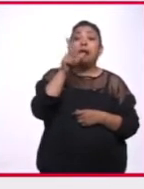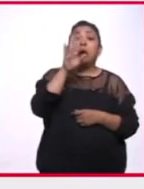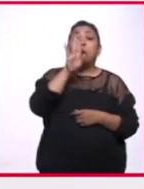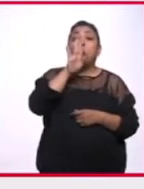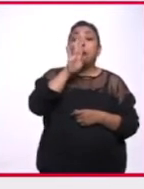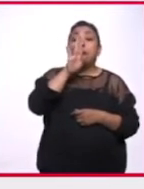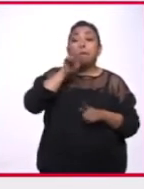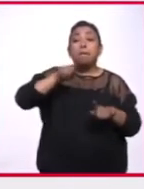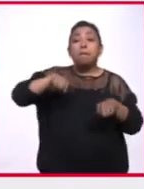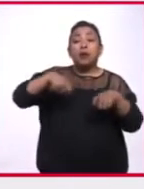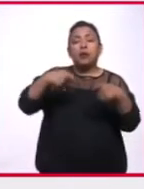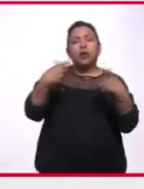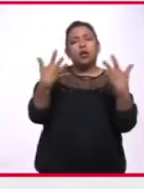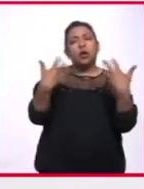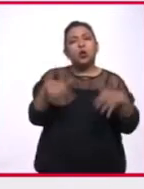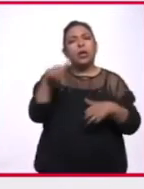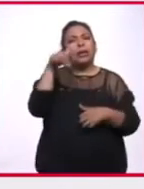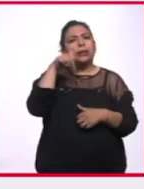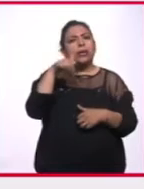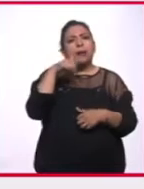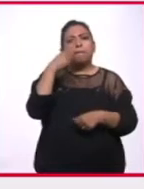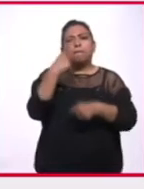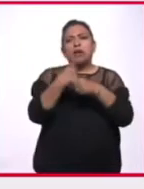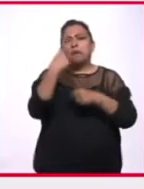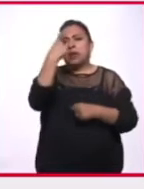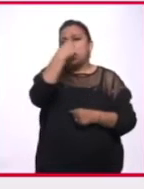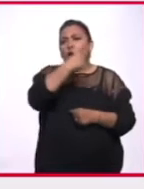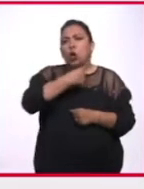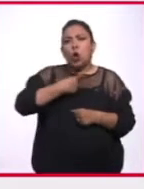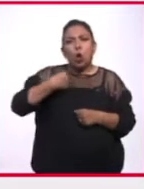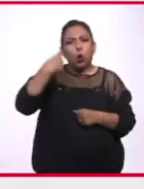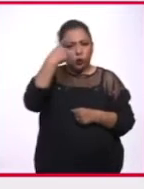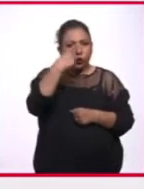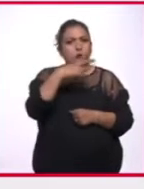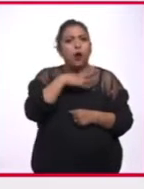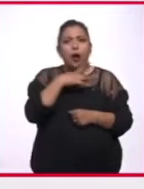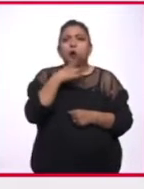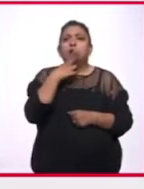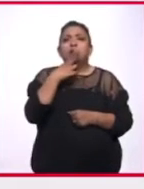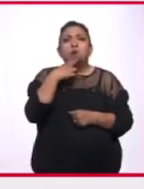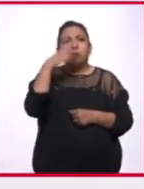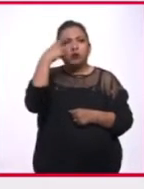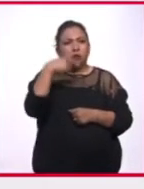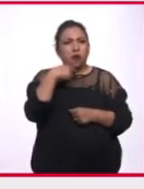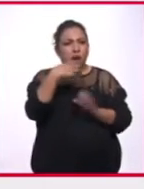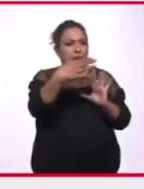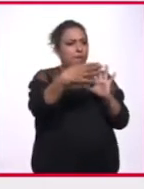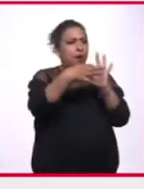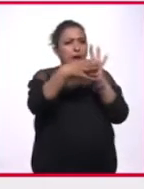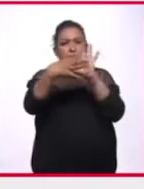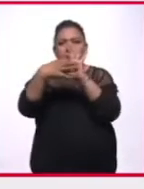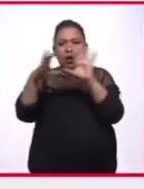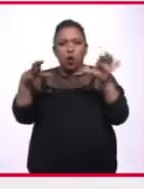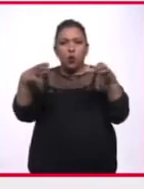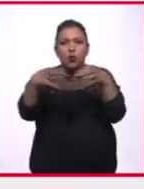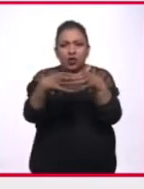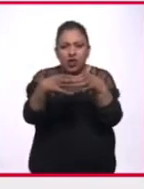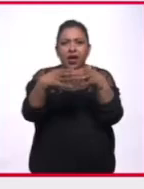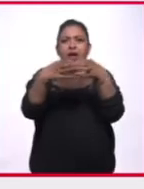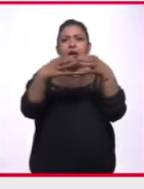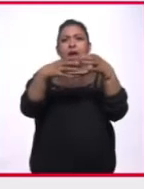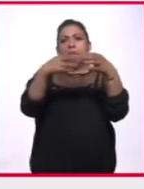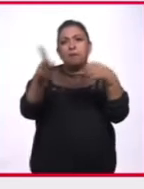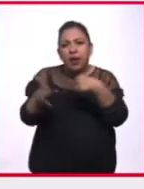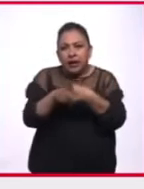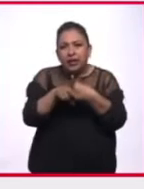es siempre el primer rostro que tenemos y que usamos para identificarnos como comunidad, como